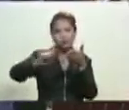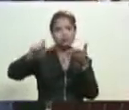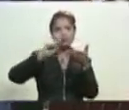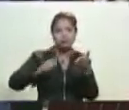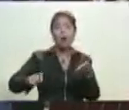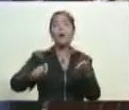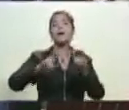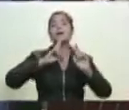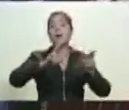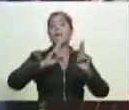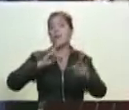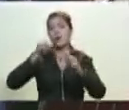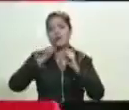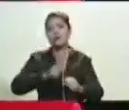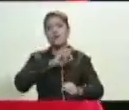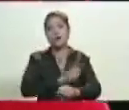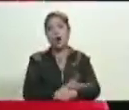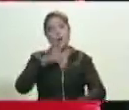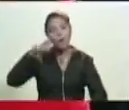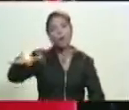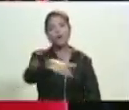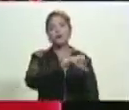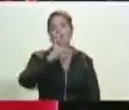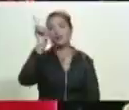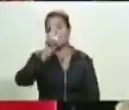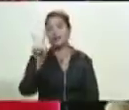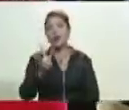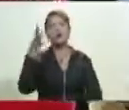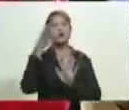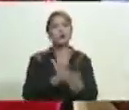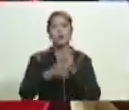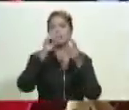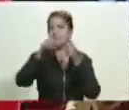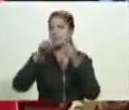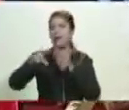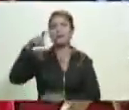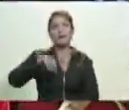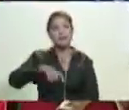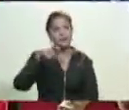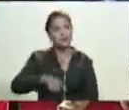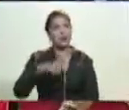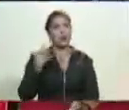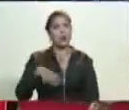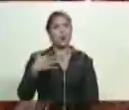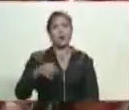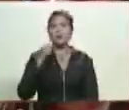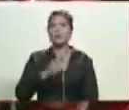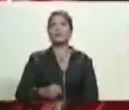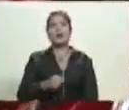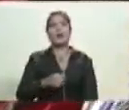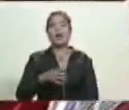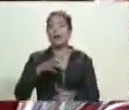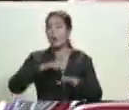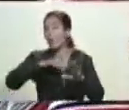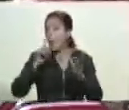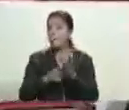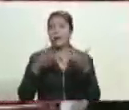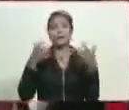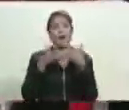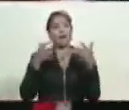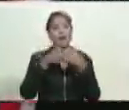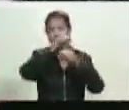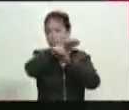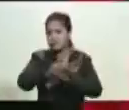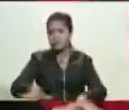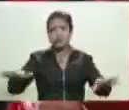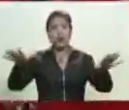para darle respuesta contundente al pueblo venezolano sobre sus necesidades más apremiantes, la guerra total que ha